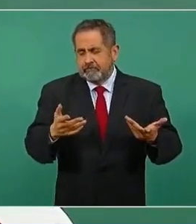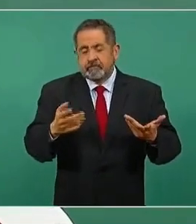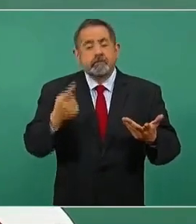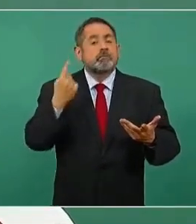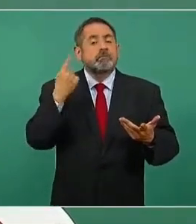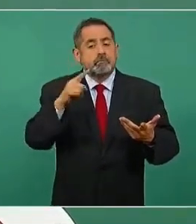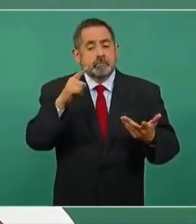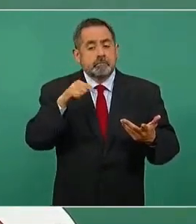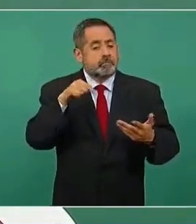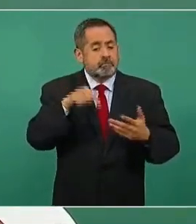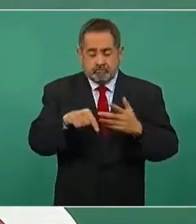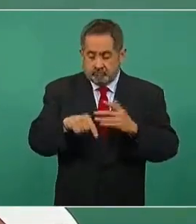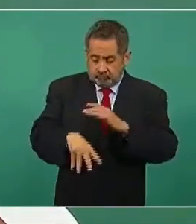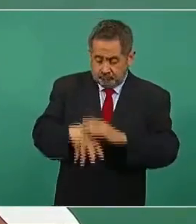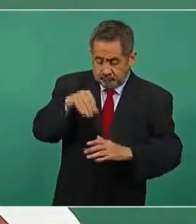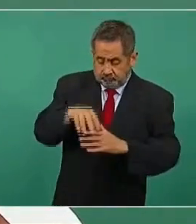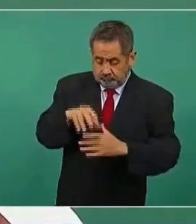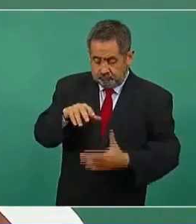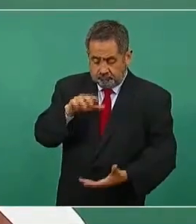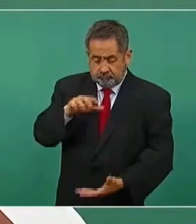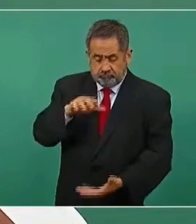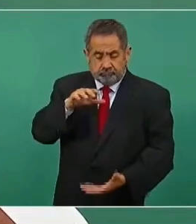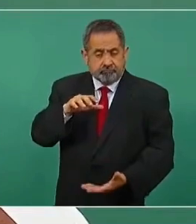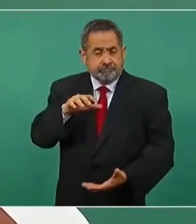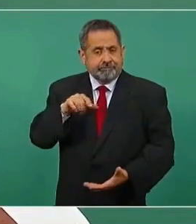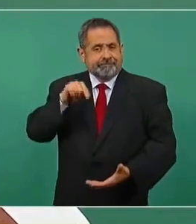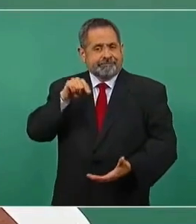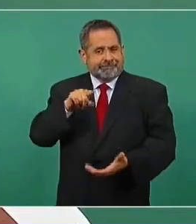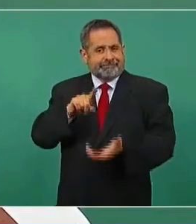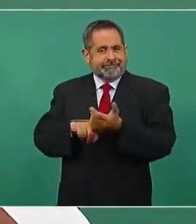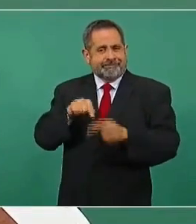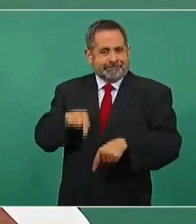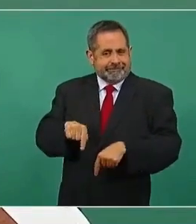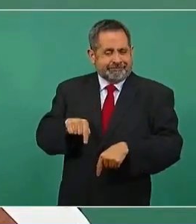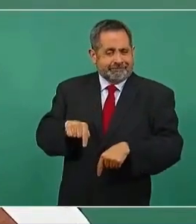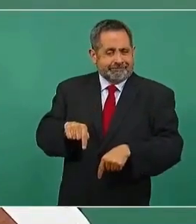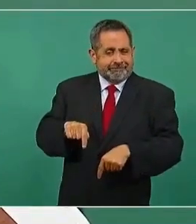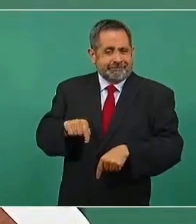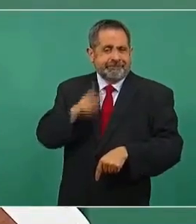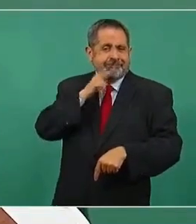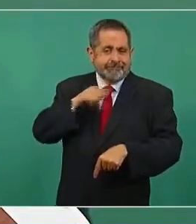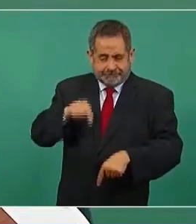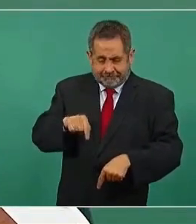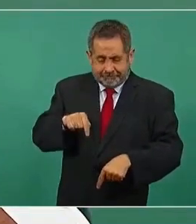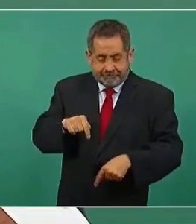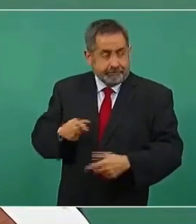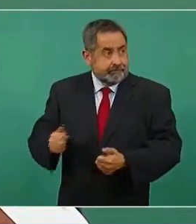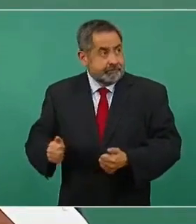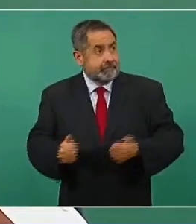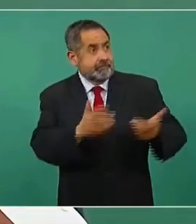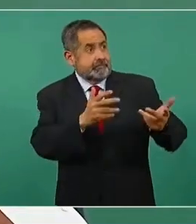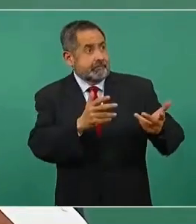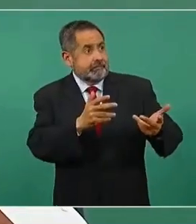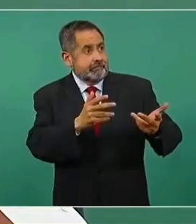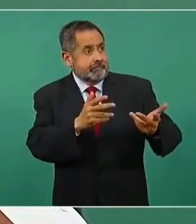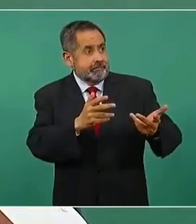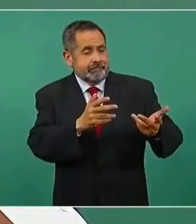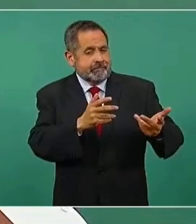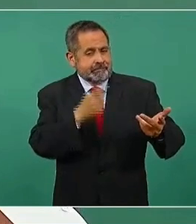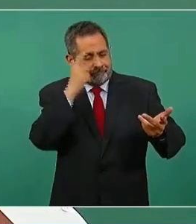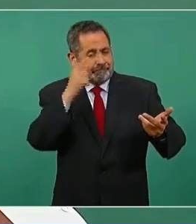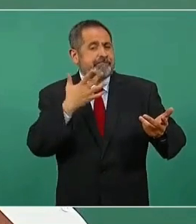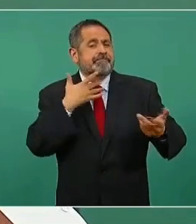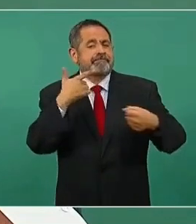para procesar esa materia prima en el país, ¿sí?, y producir las